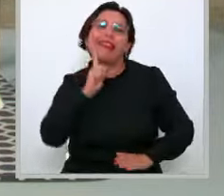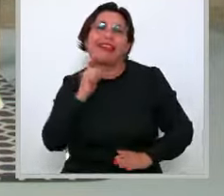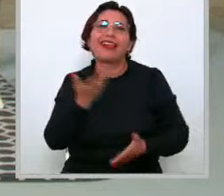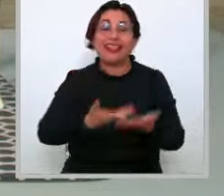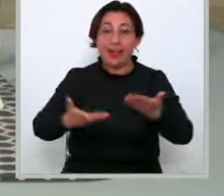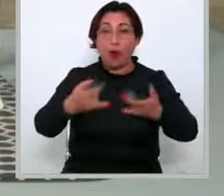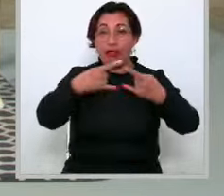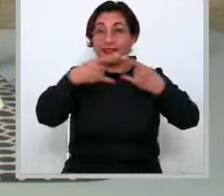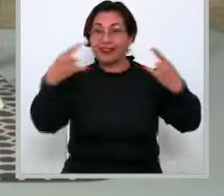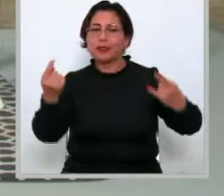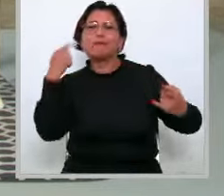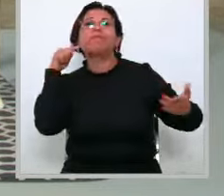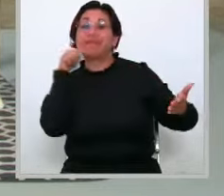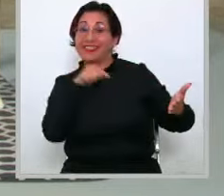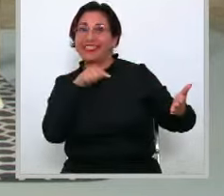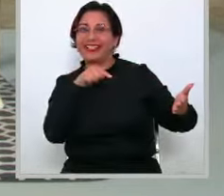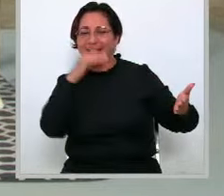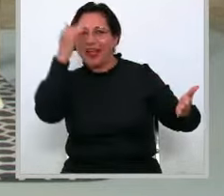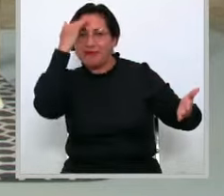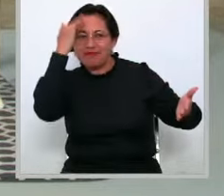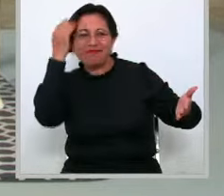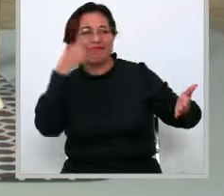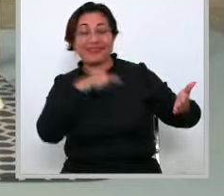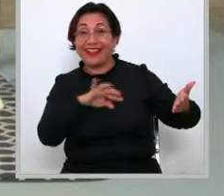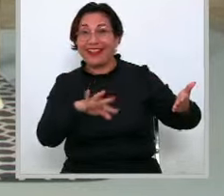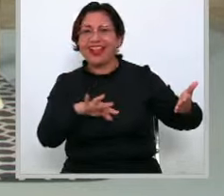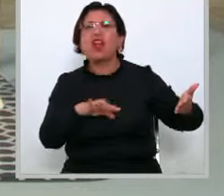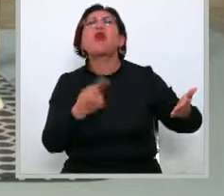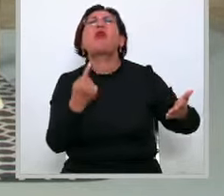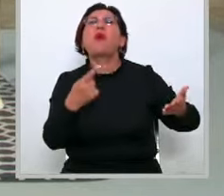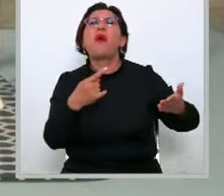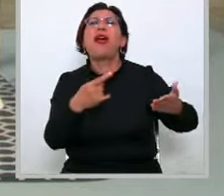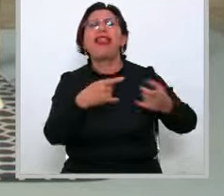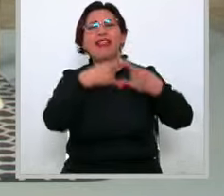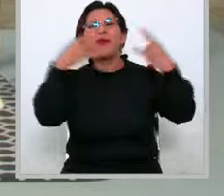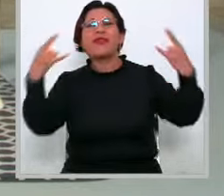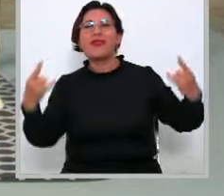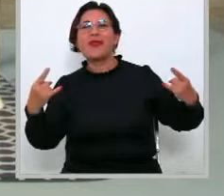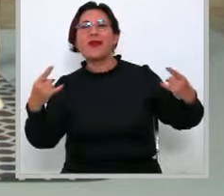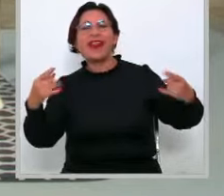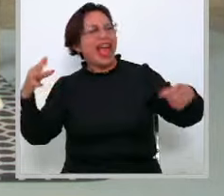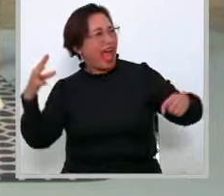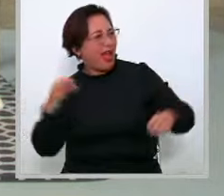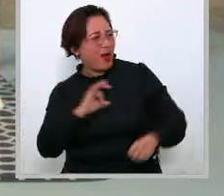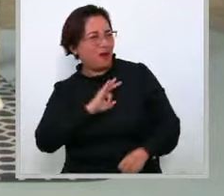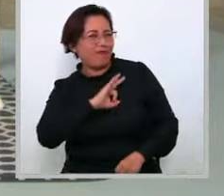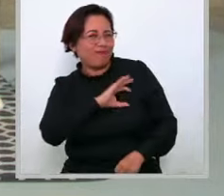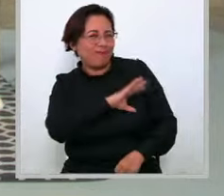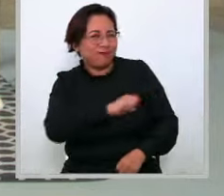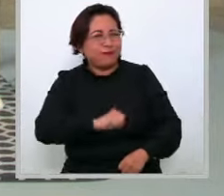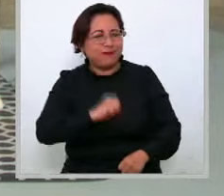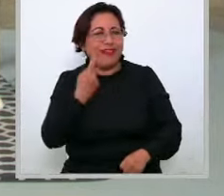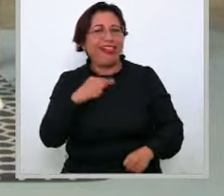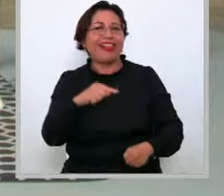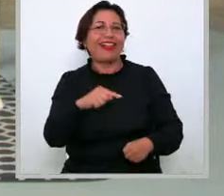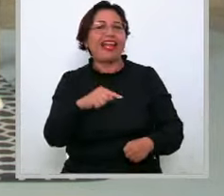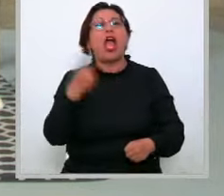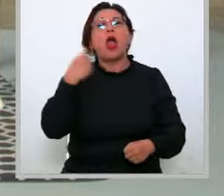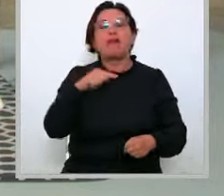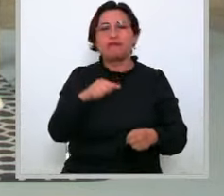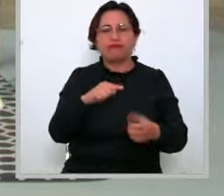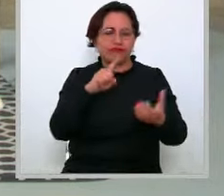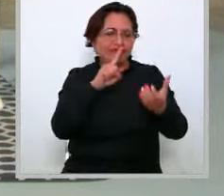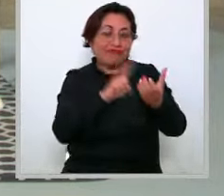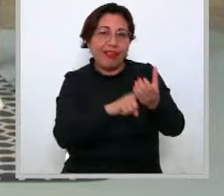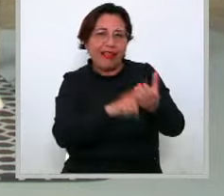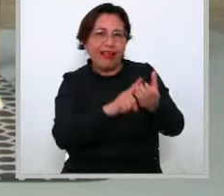algunos cuentos y sé que tienes allá al lado uno de tus cuentos favoritos. ¿Cuál es este cuento? Hay ¿Dana? Secretos que no se deben guardar. ¿Te parece si